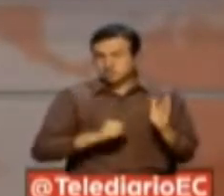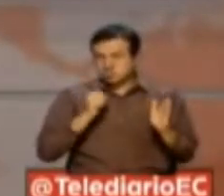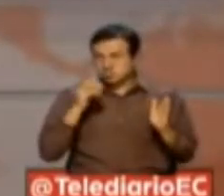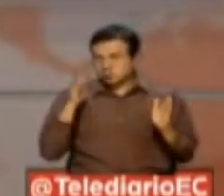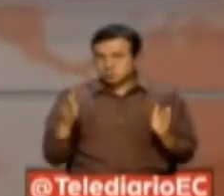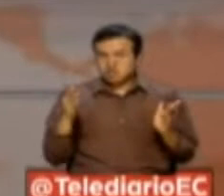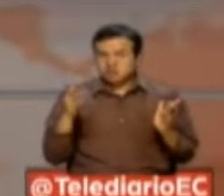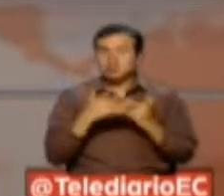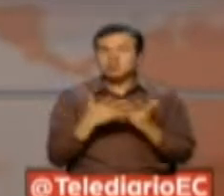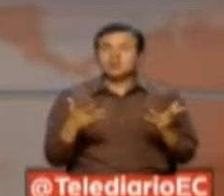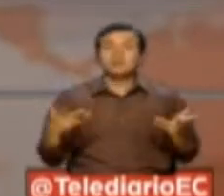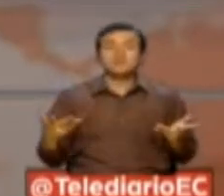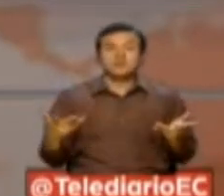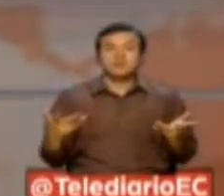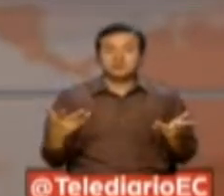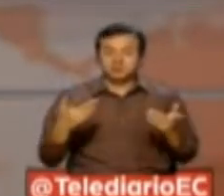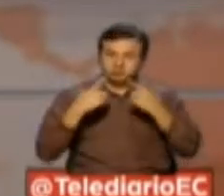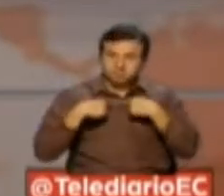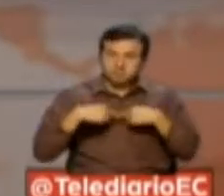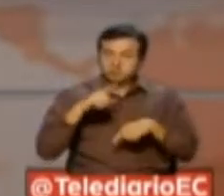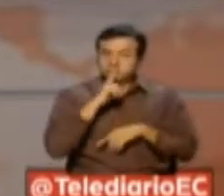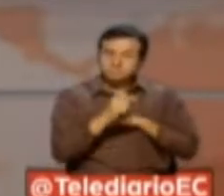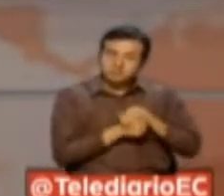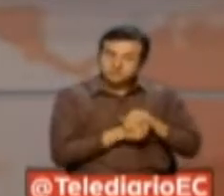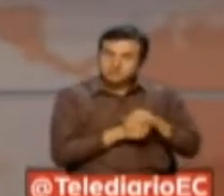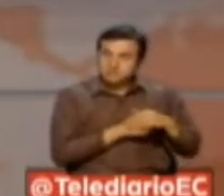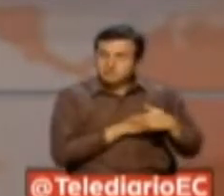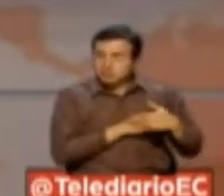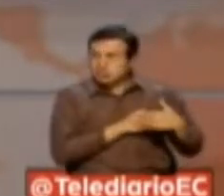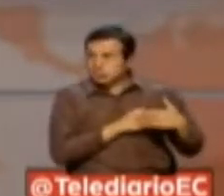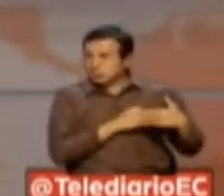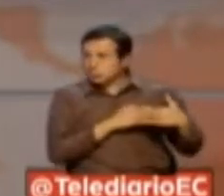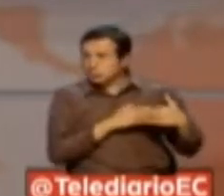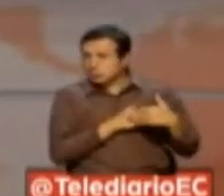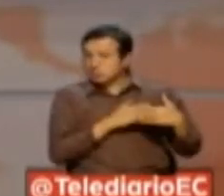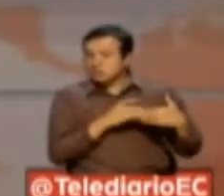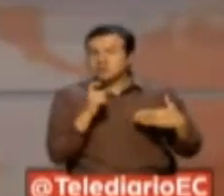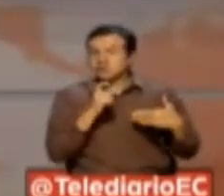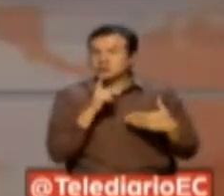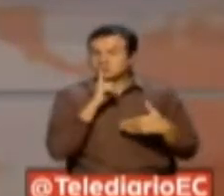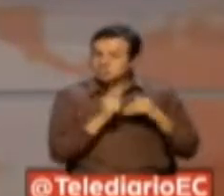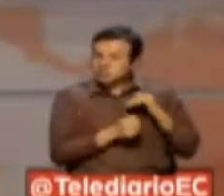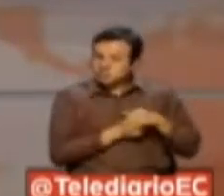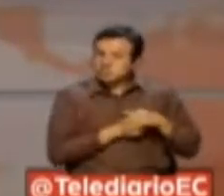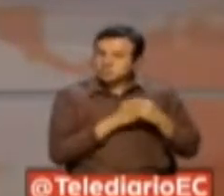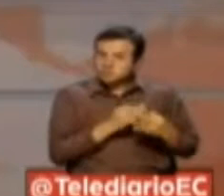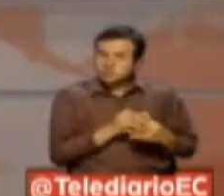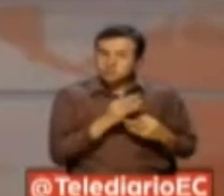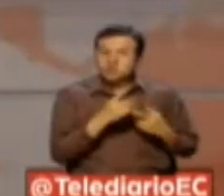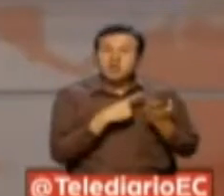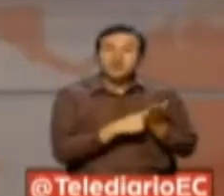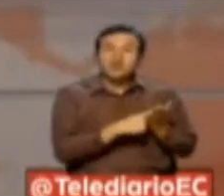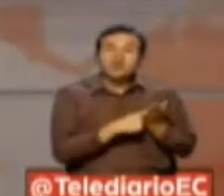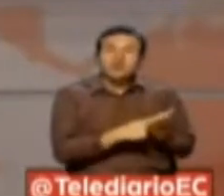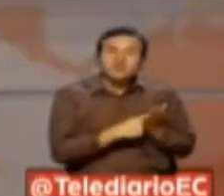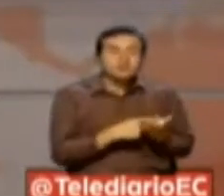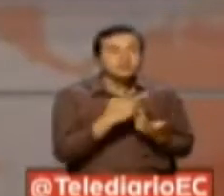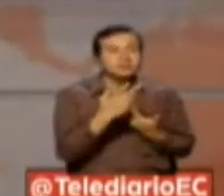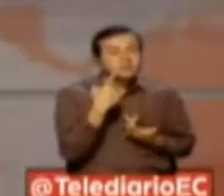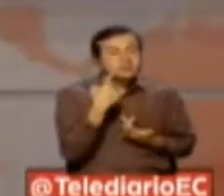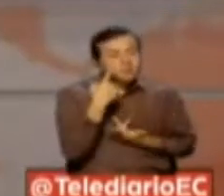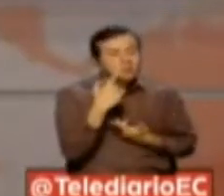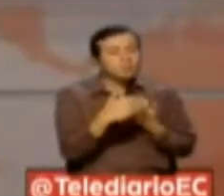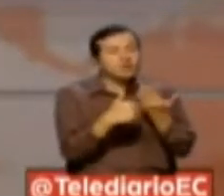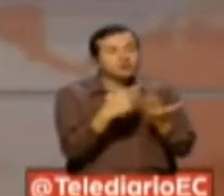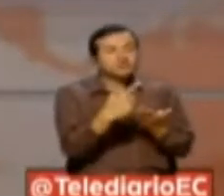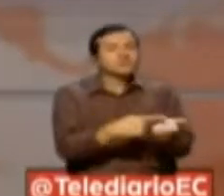esa operación hubiera sido declarado secreta mientras estas cosas tienen que ser secretas del momento que se están negociando para facilitar el